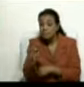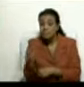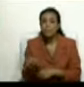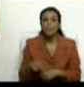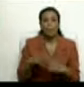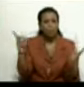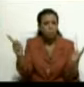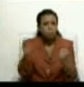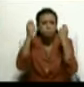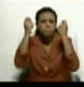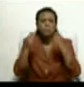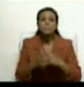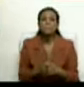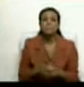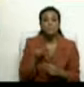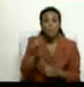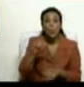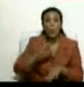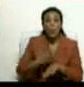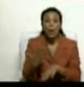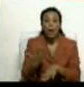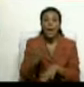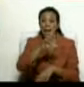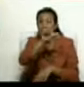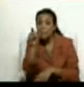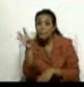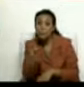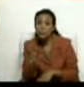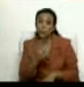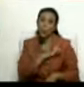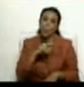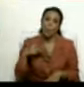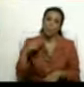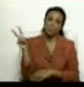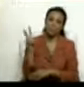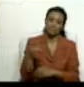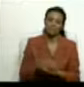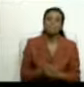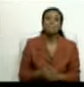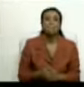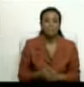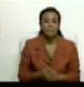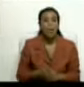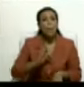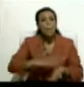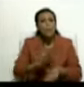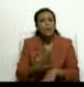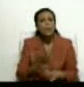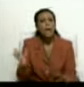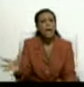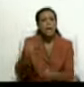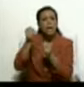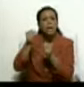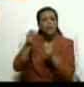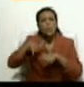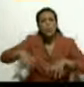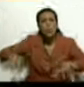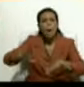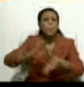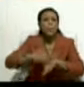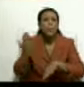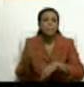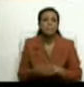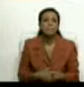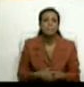el rescate de nuestro Esequibo, porque el Esequibo es Venezuela. Porque es importante recuperar el territorio Esequibo.